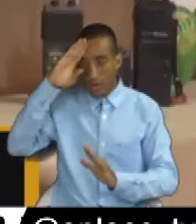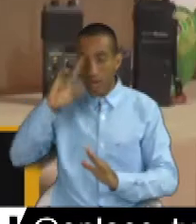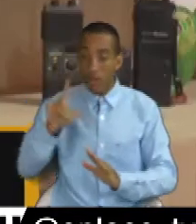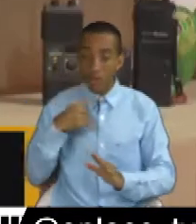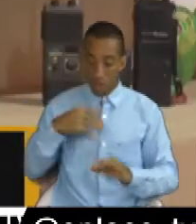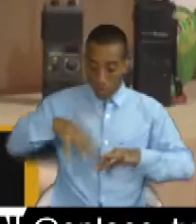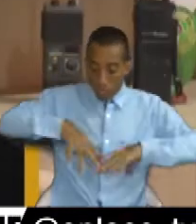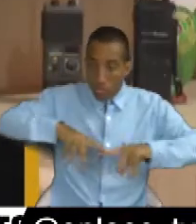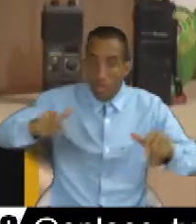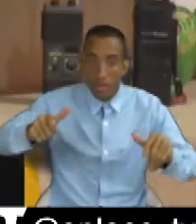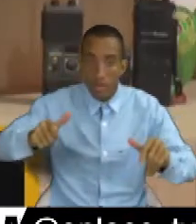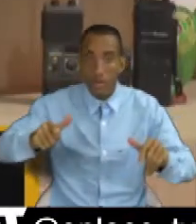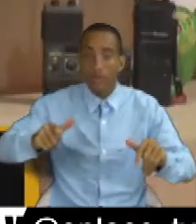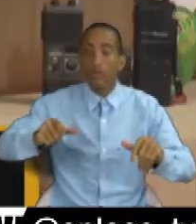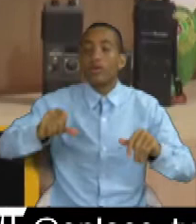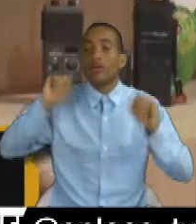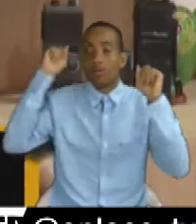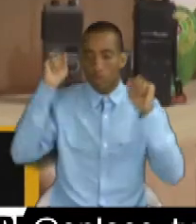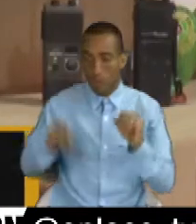también mencionar